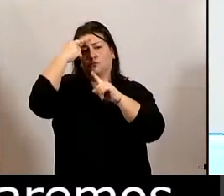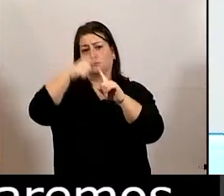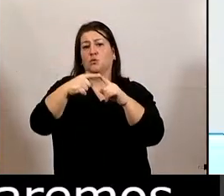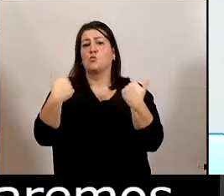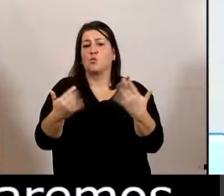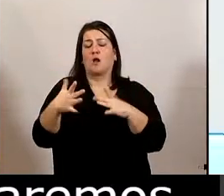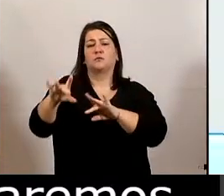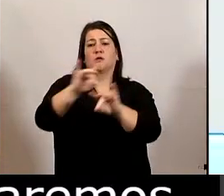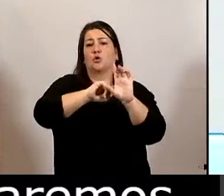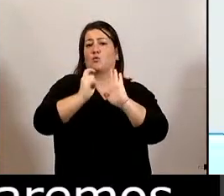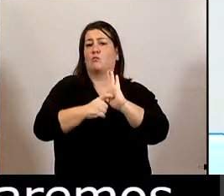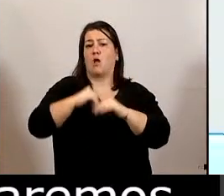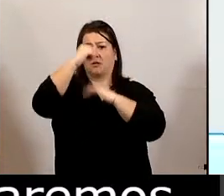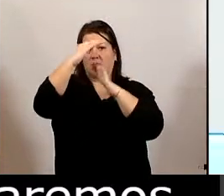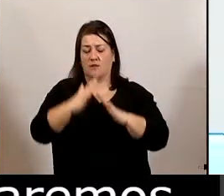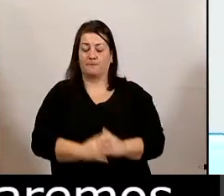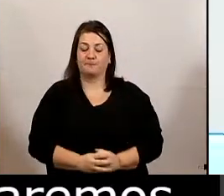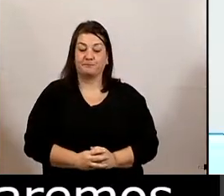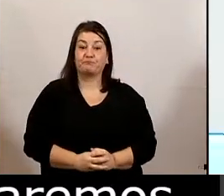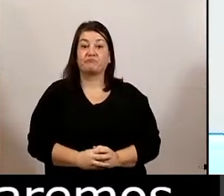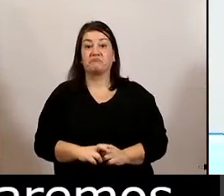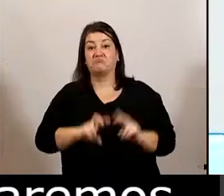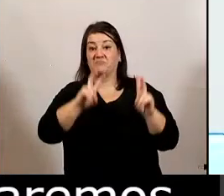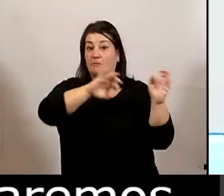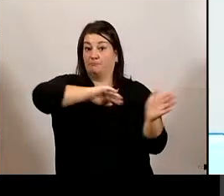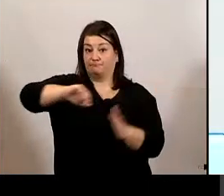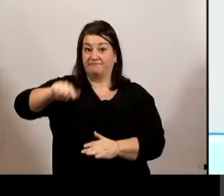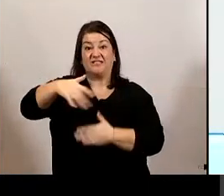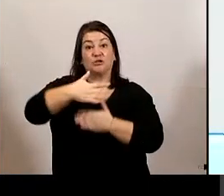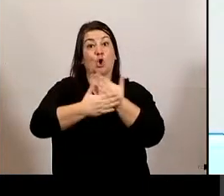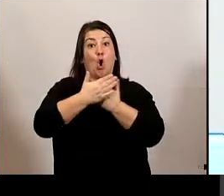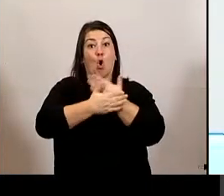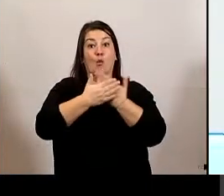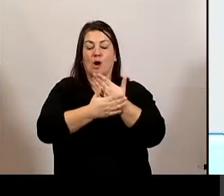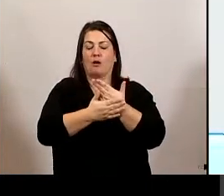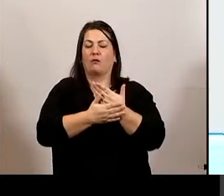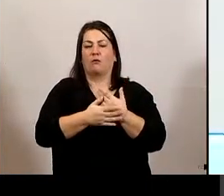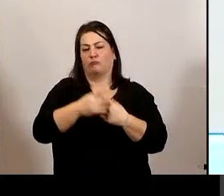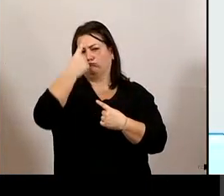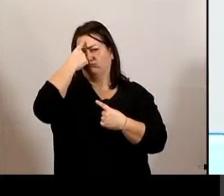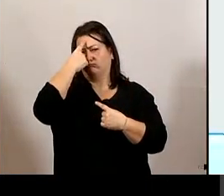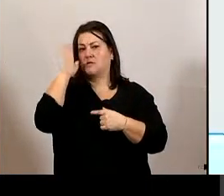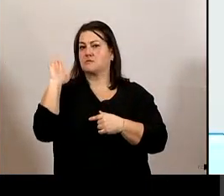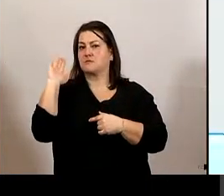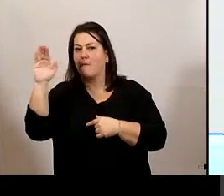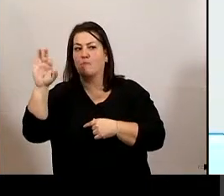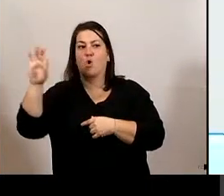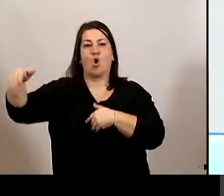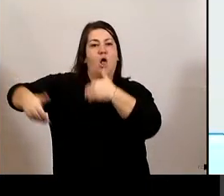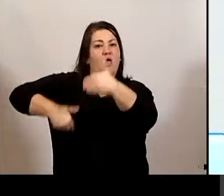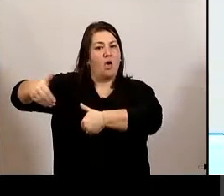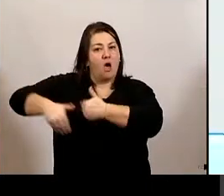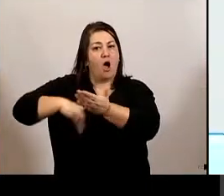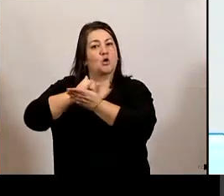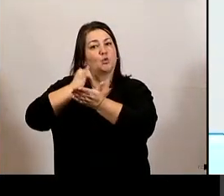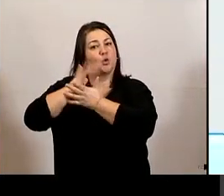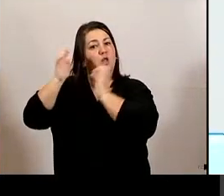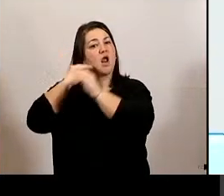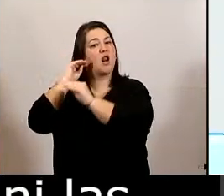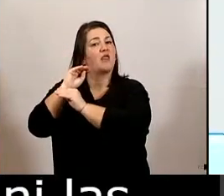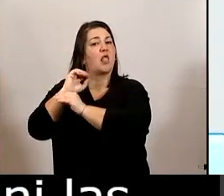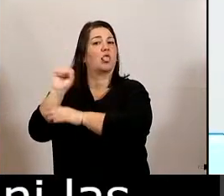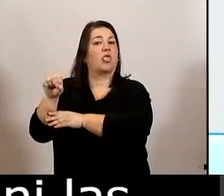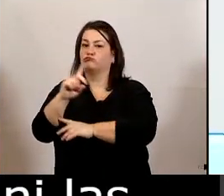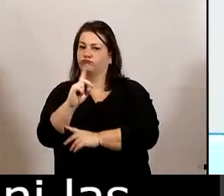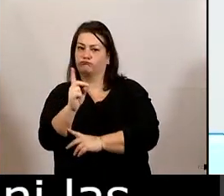territorio. Y otro tema, este Gobierno no pierde de vista el campo ni las demandas de nuestros agricultores y ganaderos.